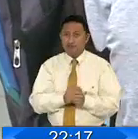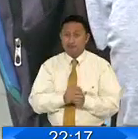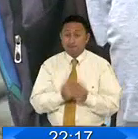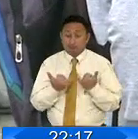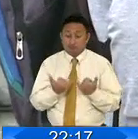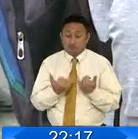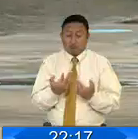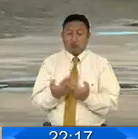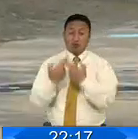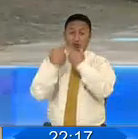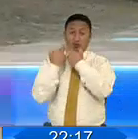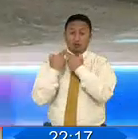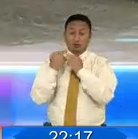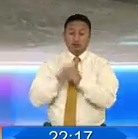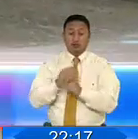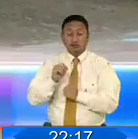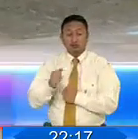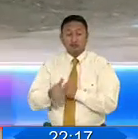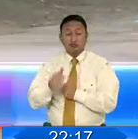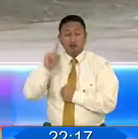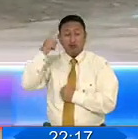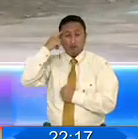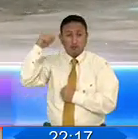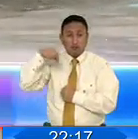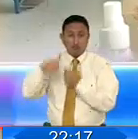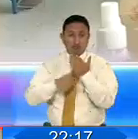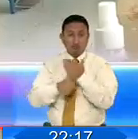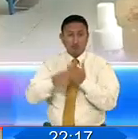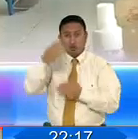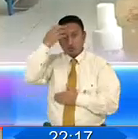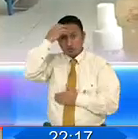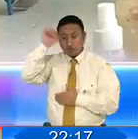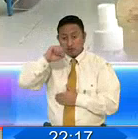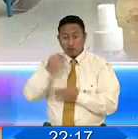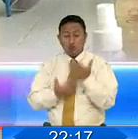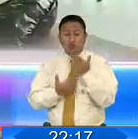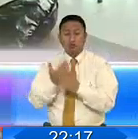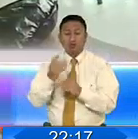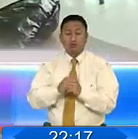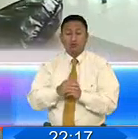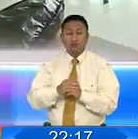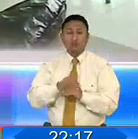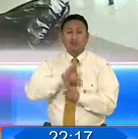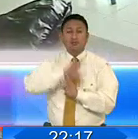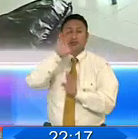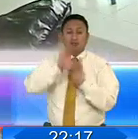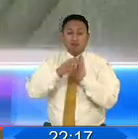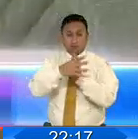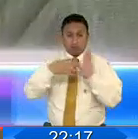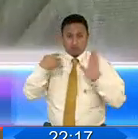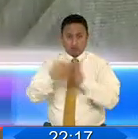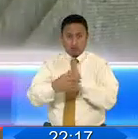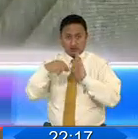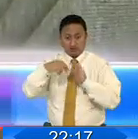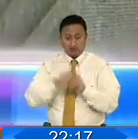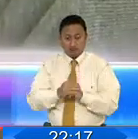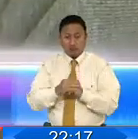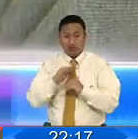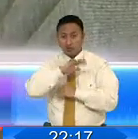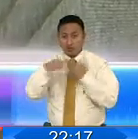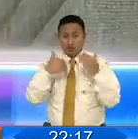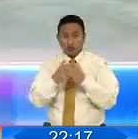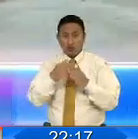la responsabilidad será de la cartera de Estado para que innoven un pensum académico y metodológico y así alcanzar una nivelación